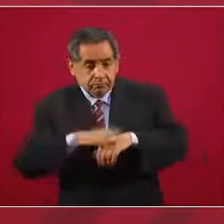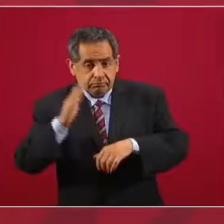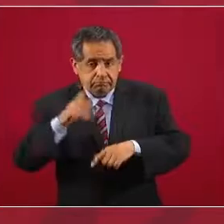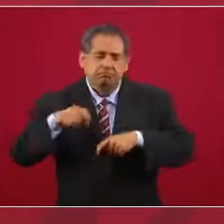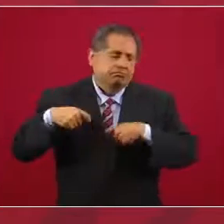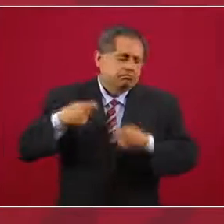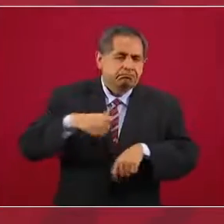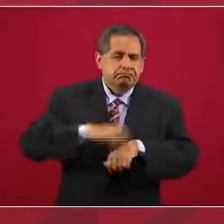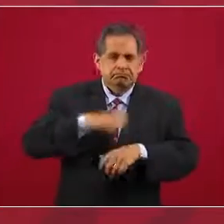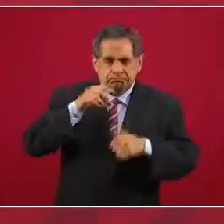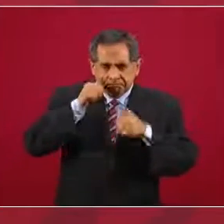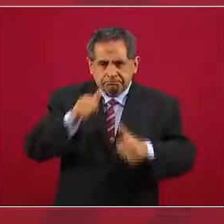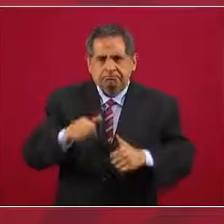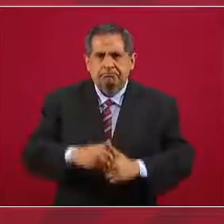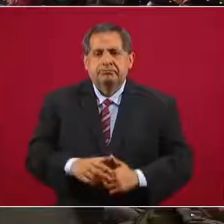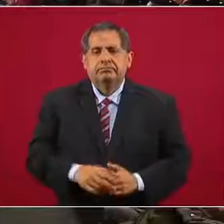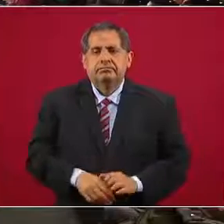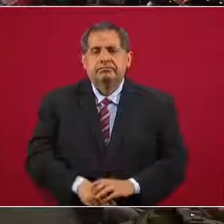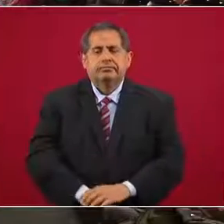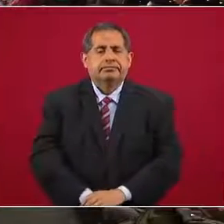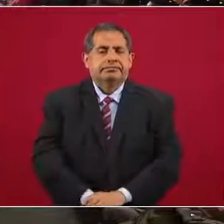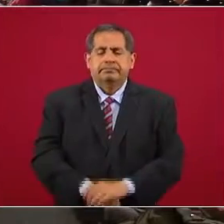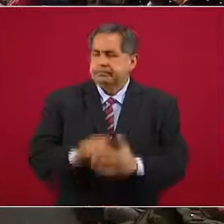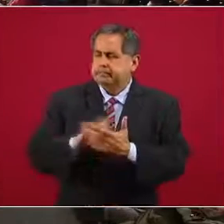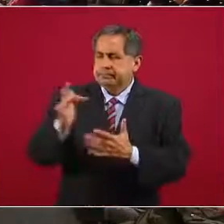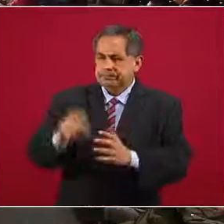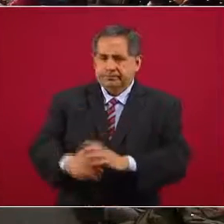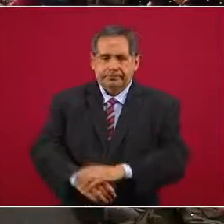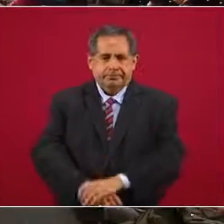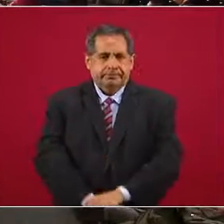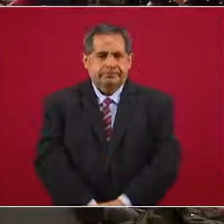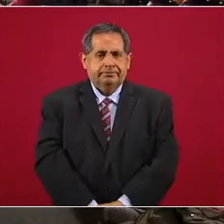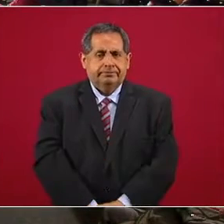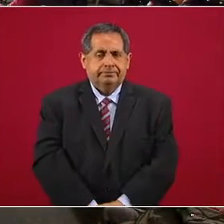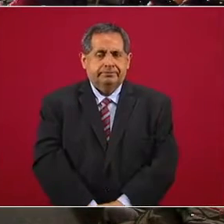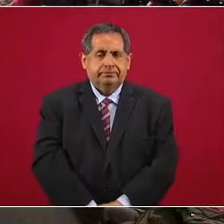habrá más pruebas. Gracias.